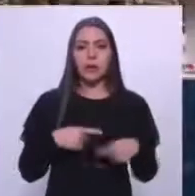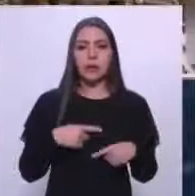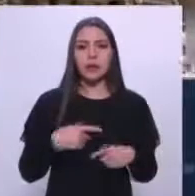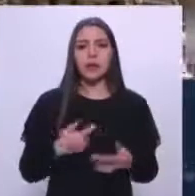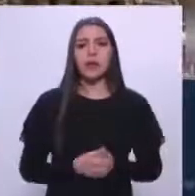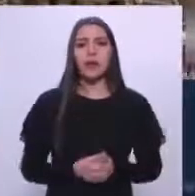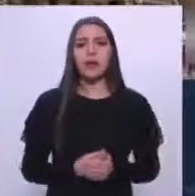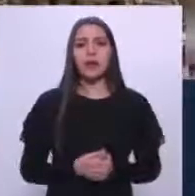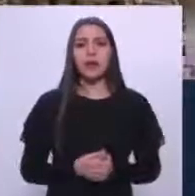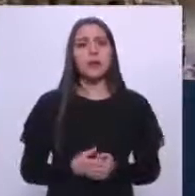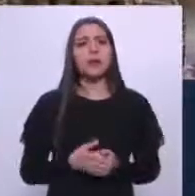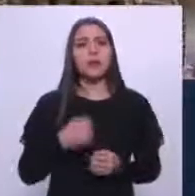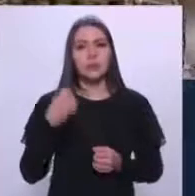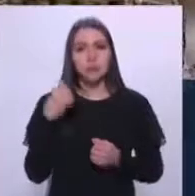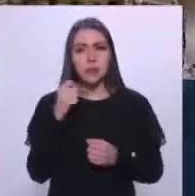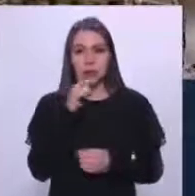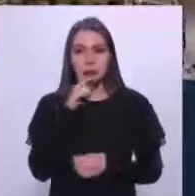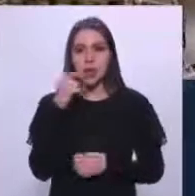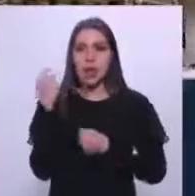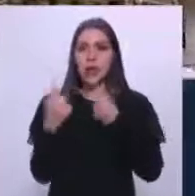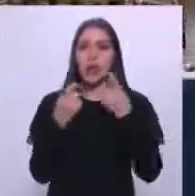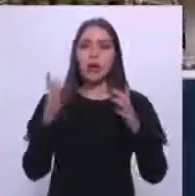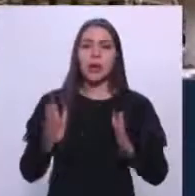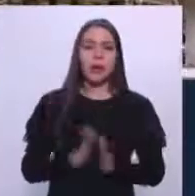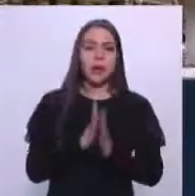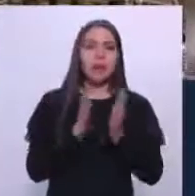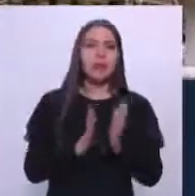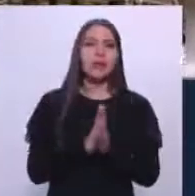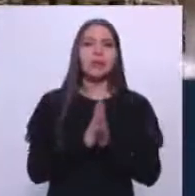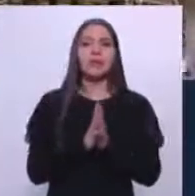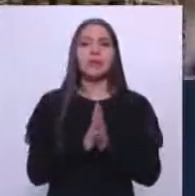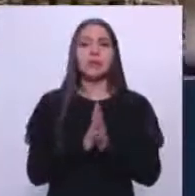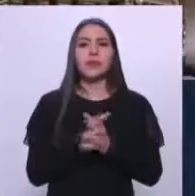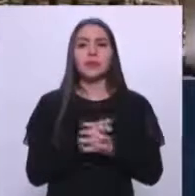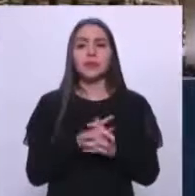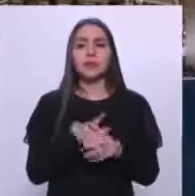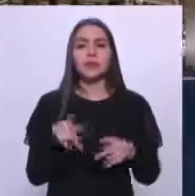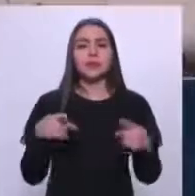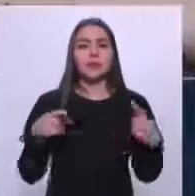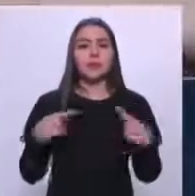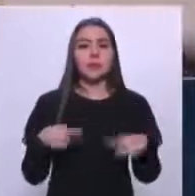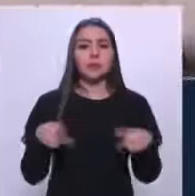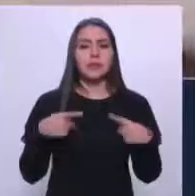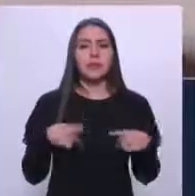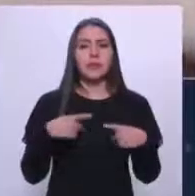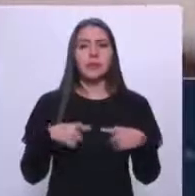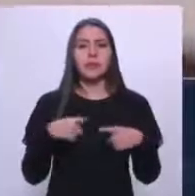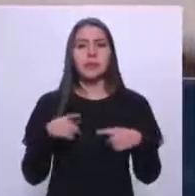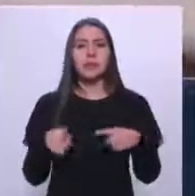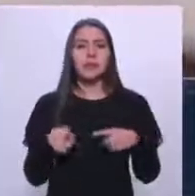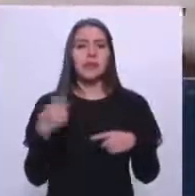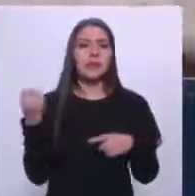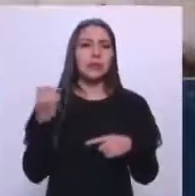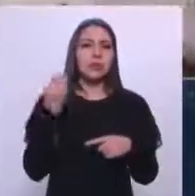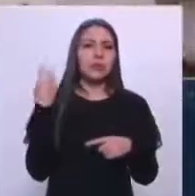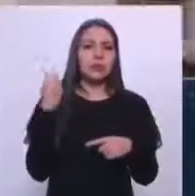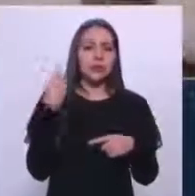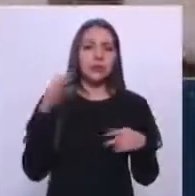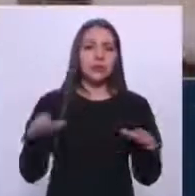estuvieron también participando algunos comentaristas en el Parlamento,